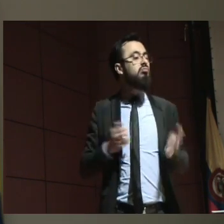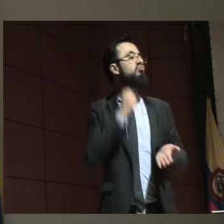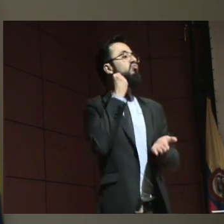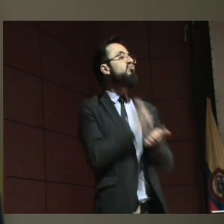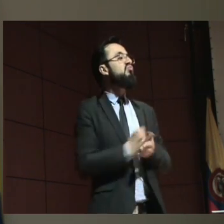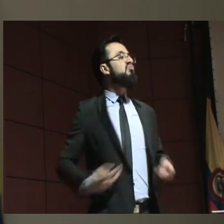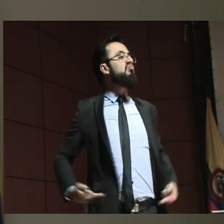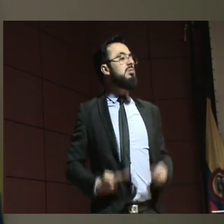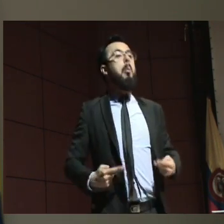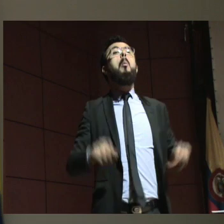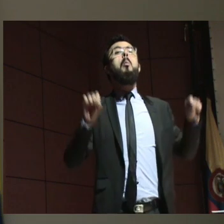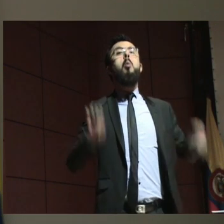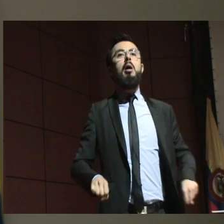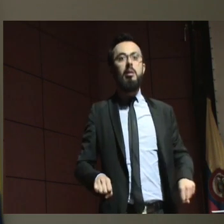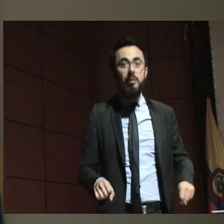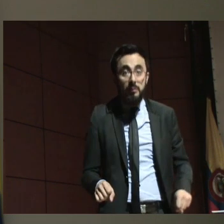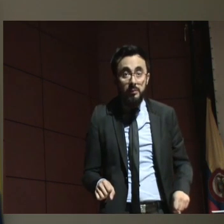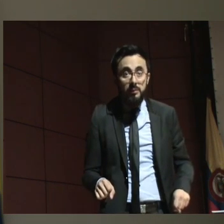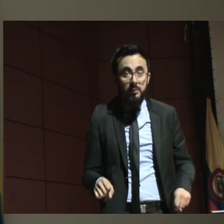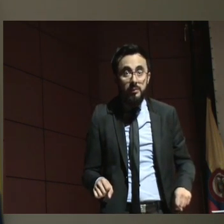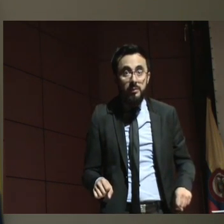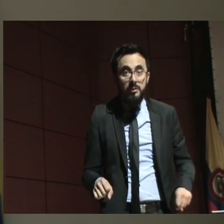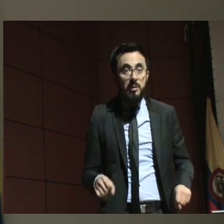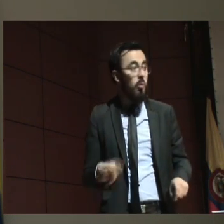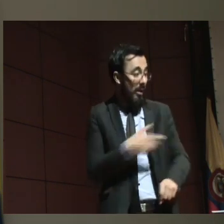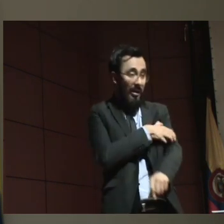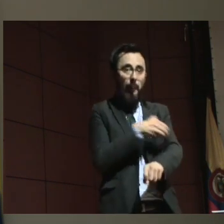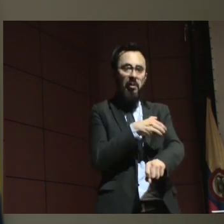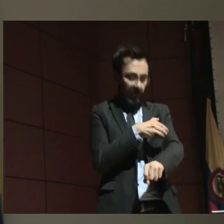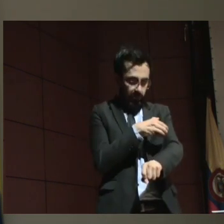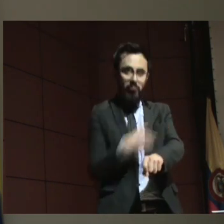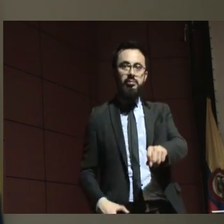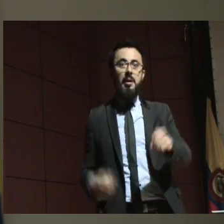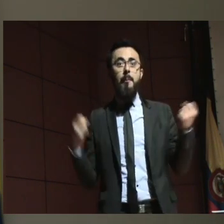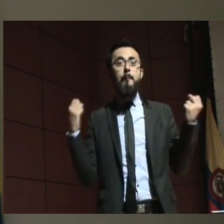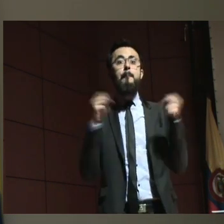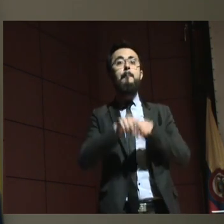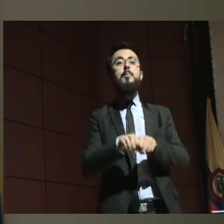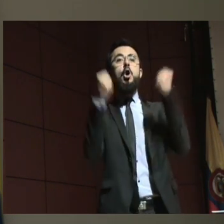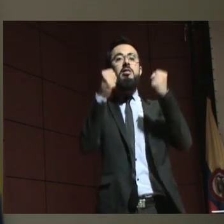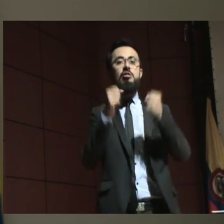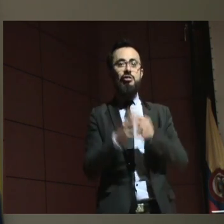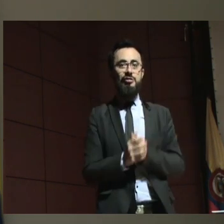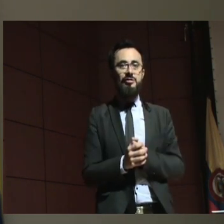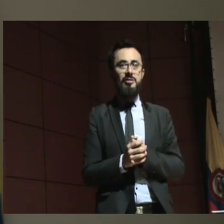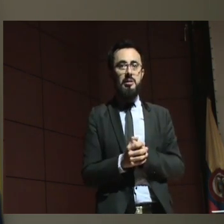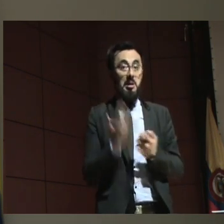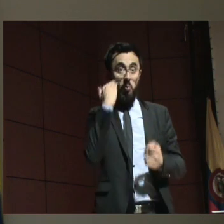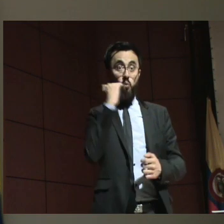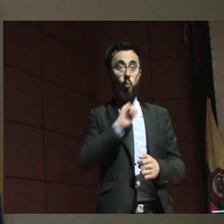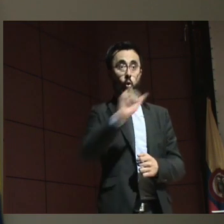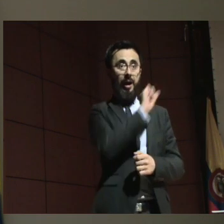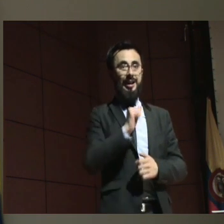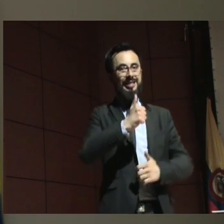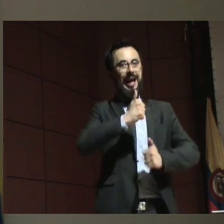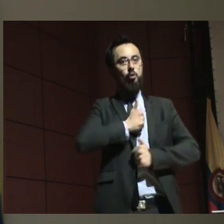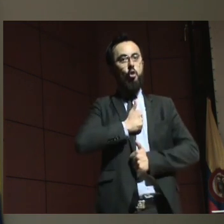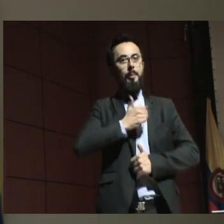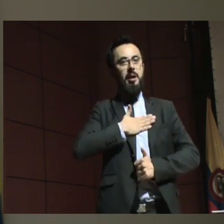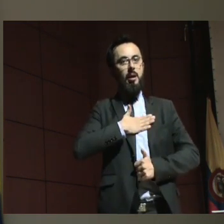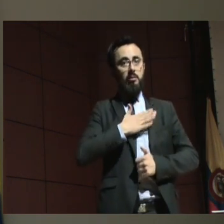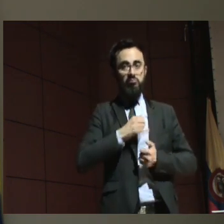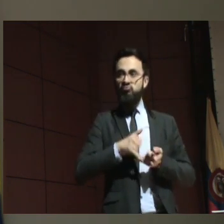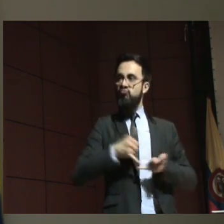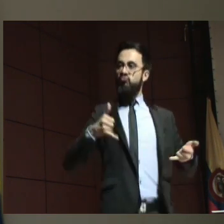Y esto claramente es violatorio no solamente de la capacidad jurídica, porque le niega la capacidad jurídica y la autonomía a las mujeres con discapacidad, sino también es una